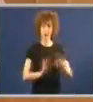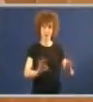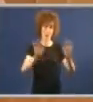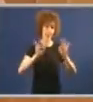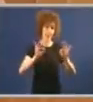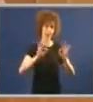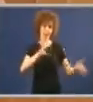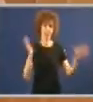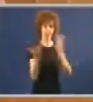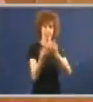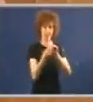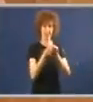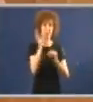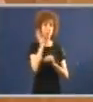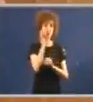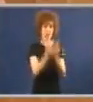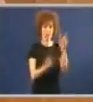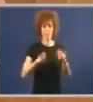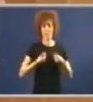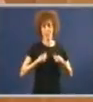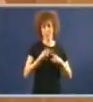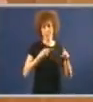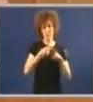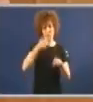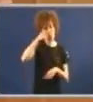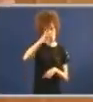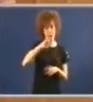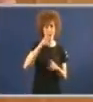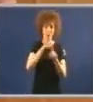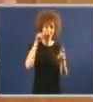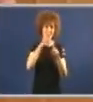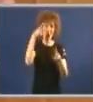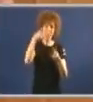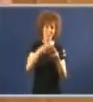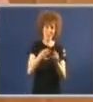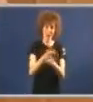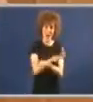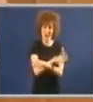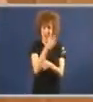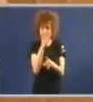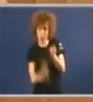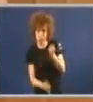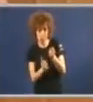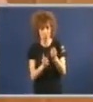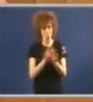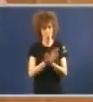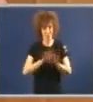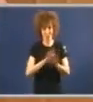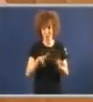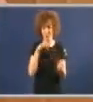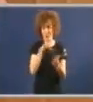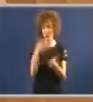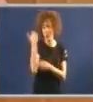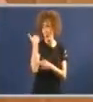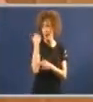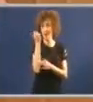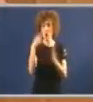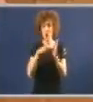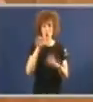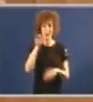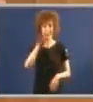especializada axeitada ás mulleres no entorno rural, para evitar erros tan terribles como os que levaron no